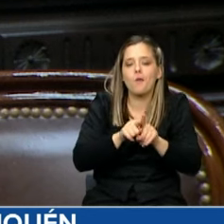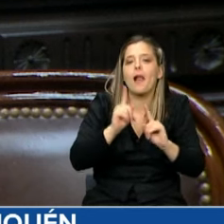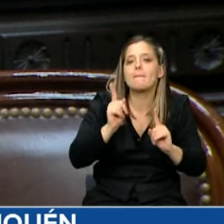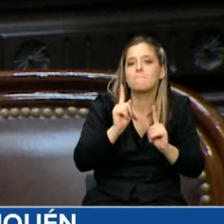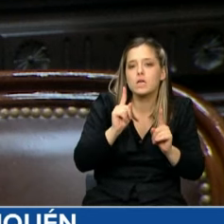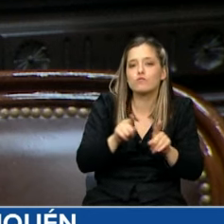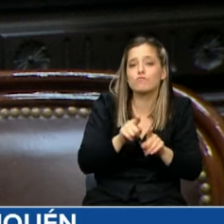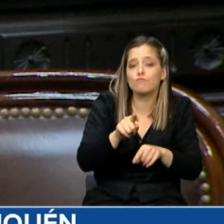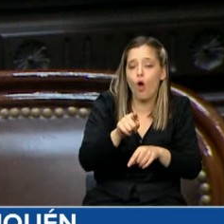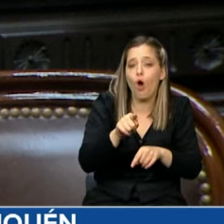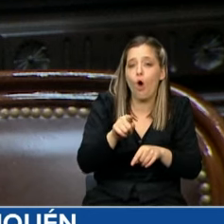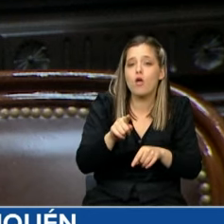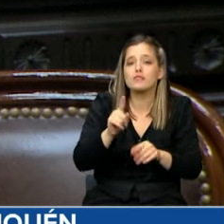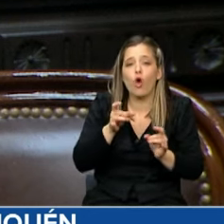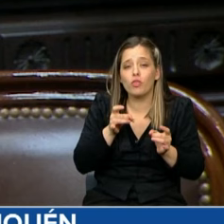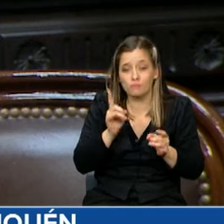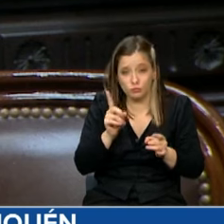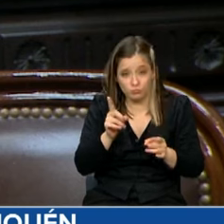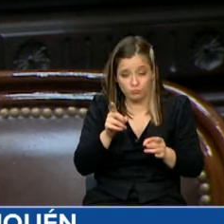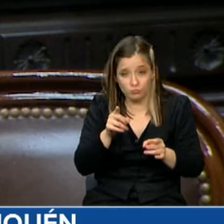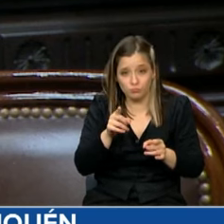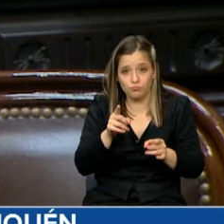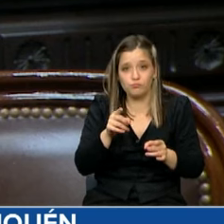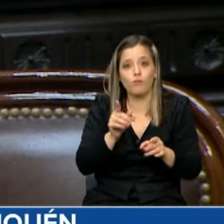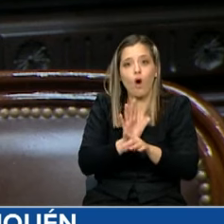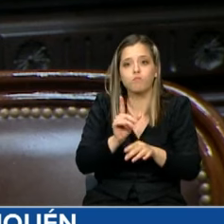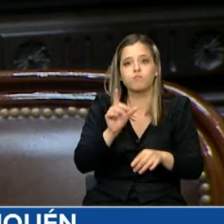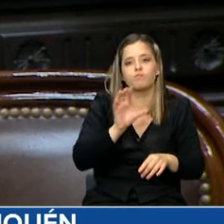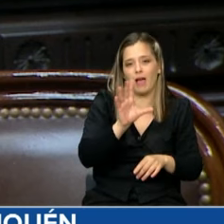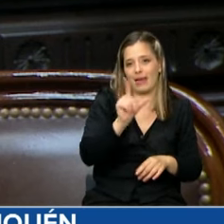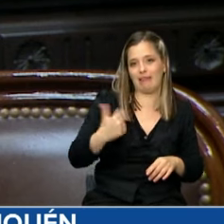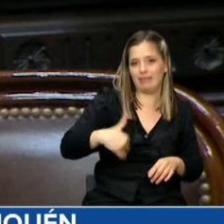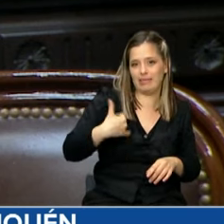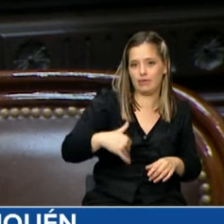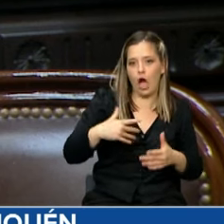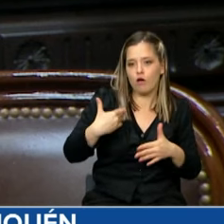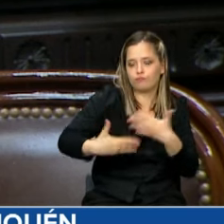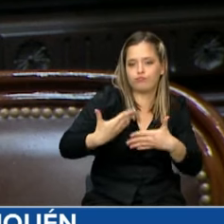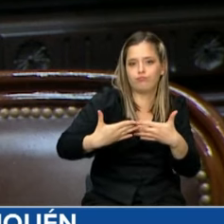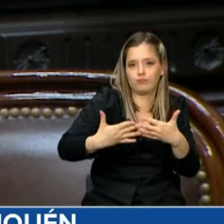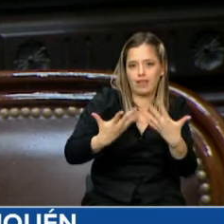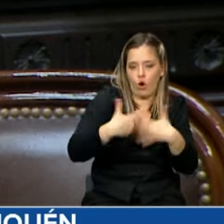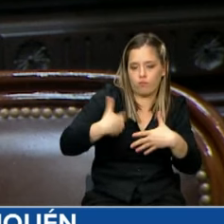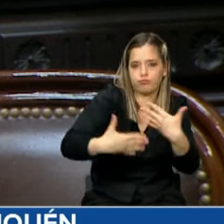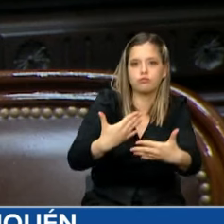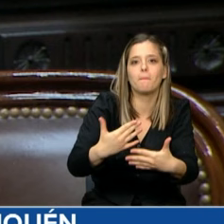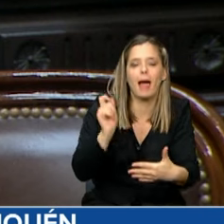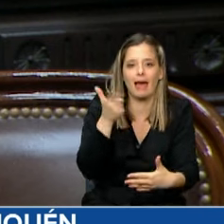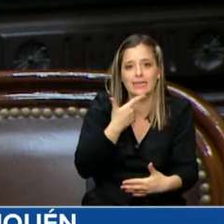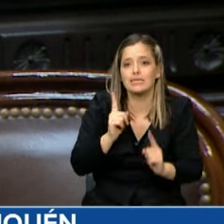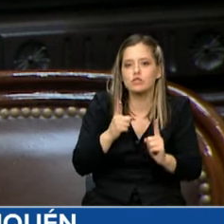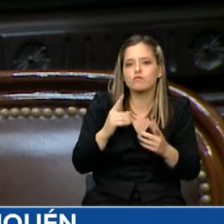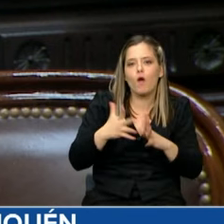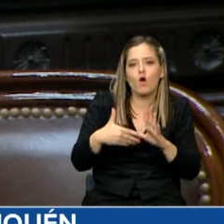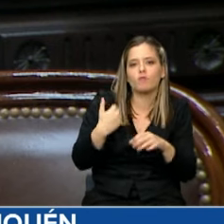cero Esa es la calidad diferenciada con la cual estamos trabajando en la República Argentina y eso lo estamos logrando con mano de obra